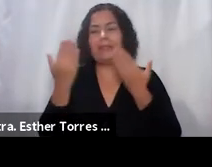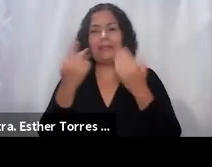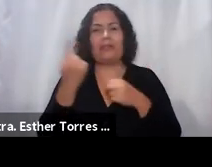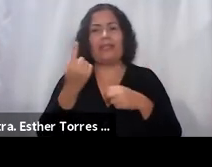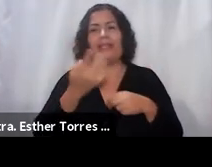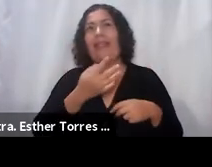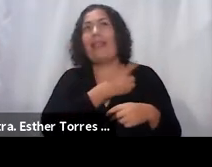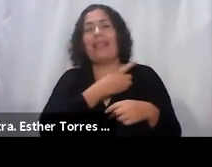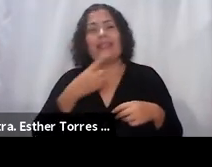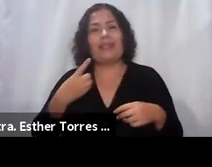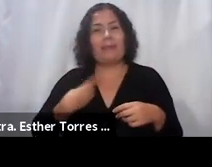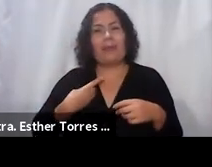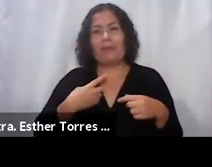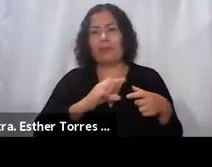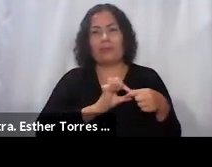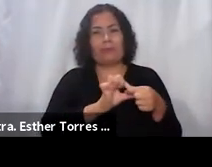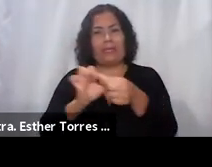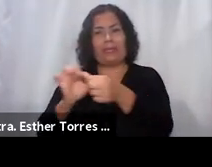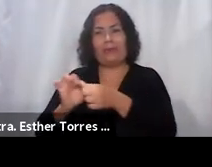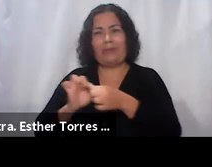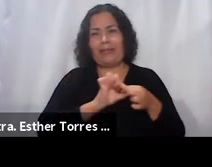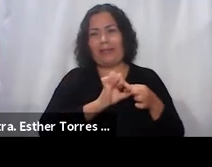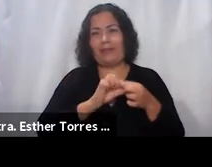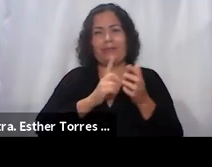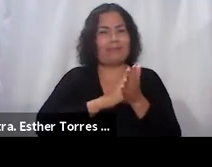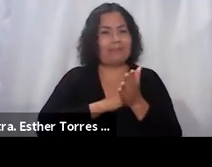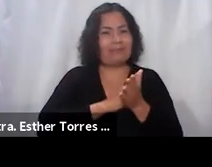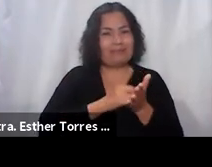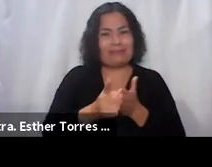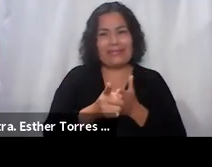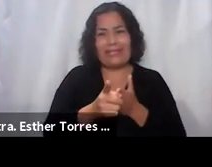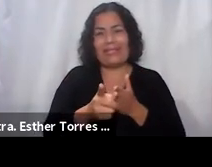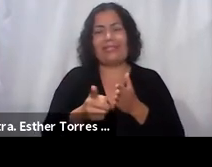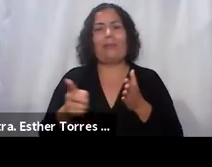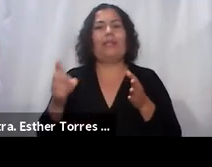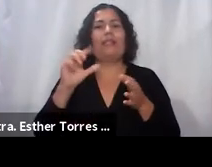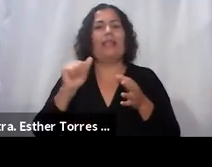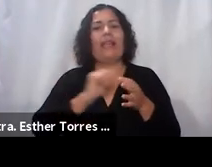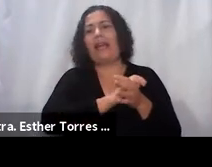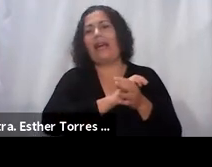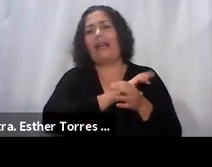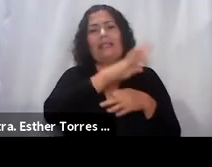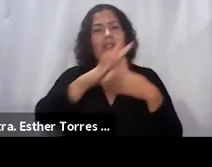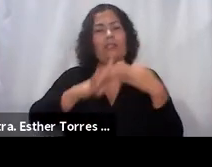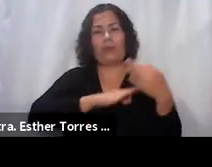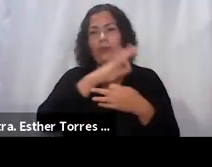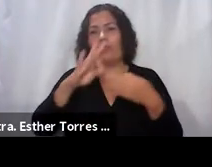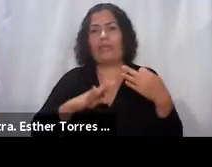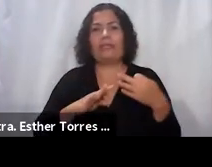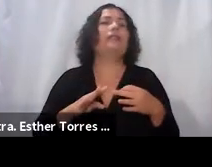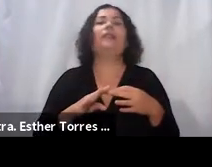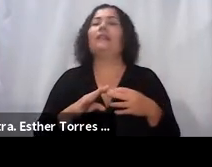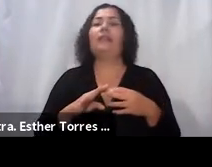que vincularlo, ¿no? Muy directamente a toda la infraestructura, ¿no? Física del espacio